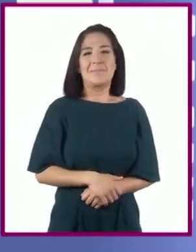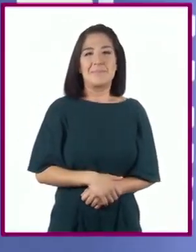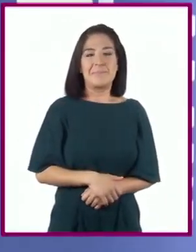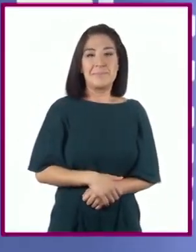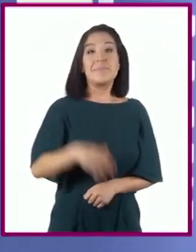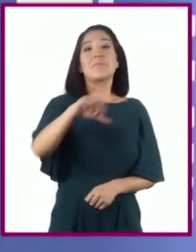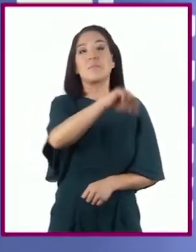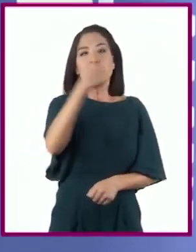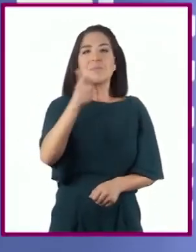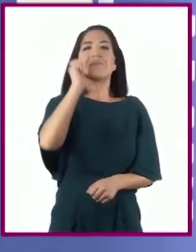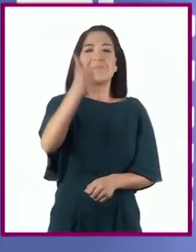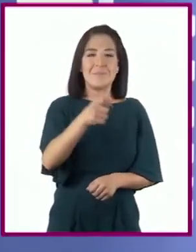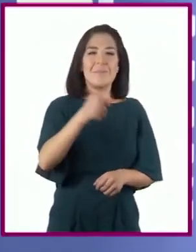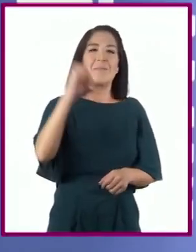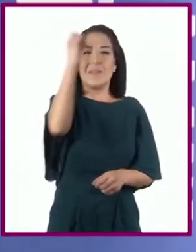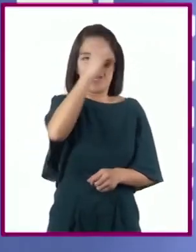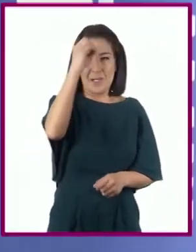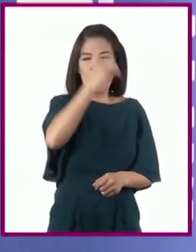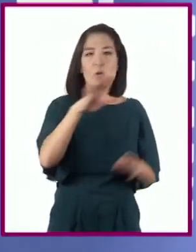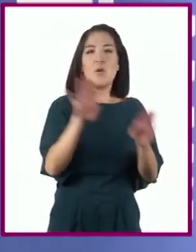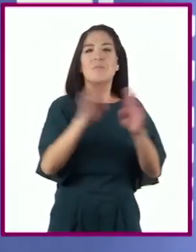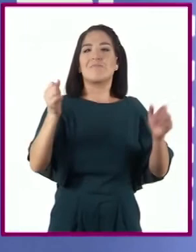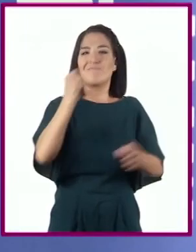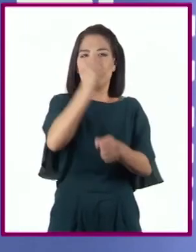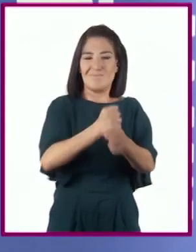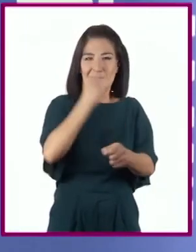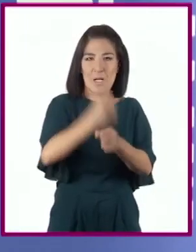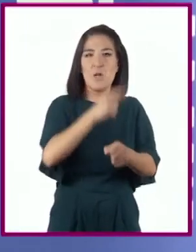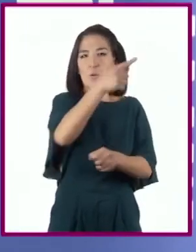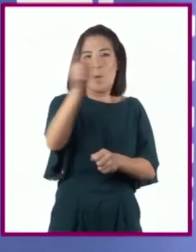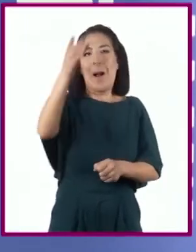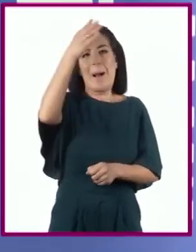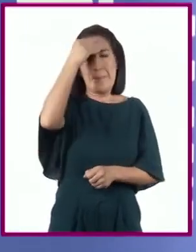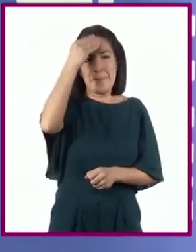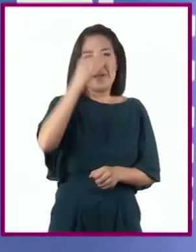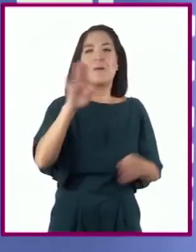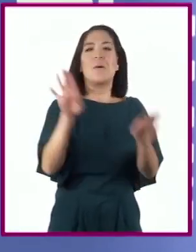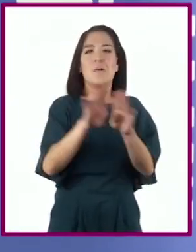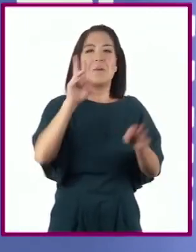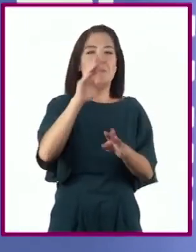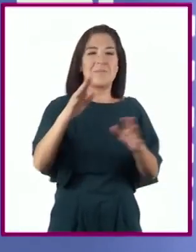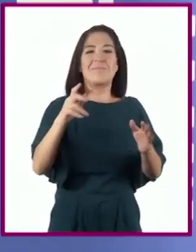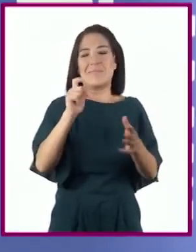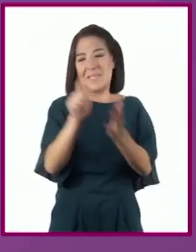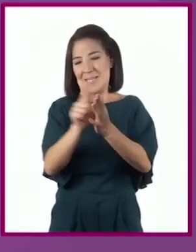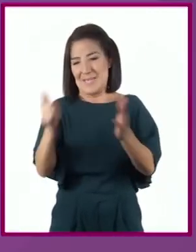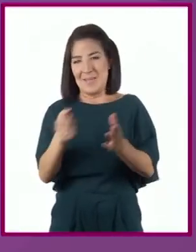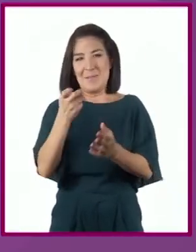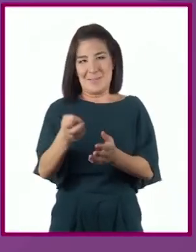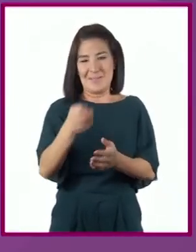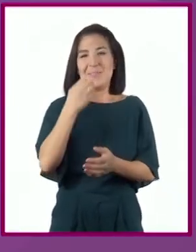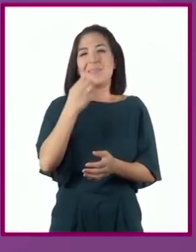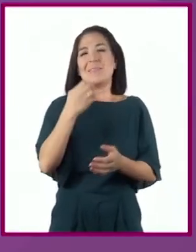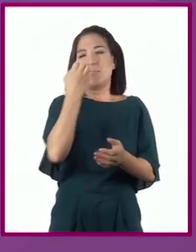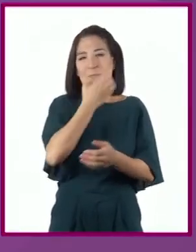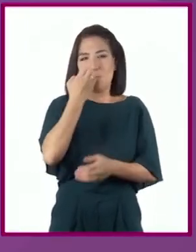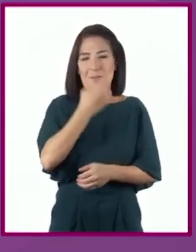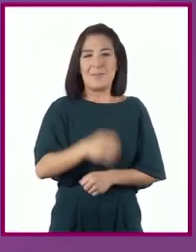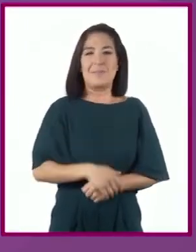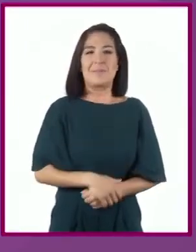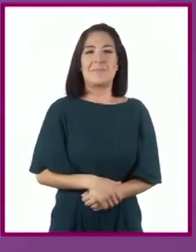Otra de las opciones es poner en práctica lo aprendido. Veamos la actividad que nos propone el libro de texto.